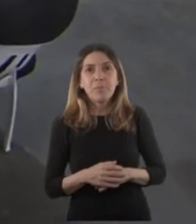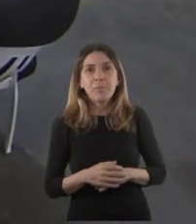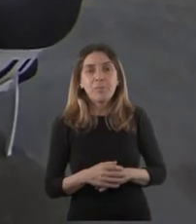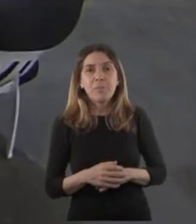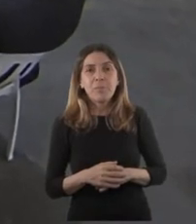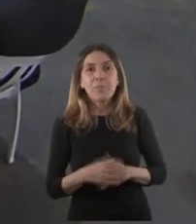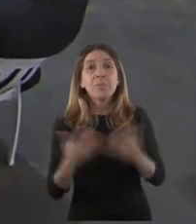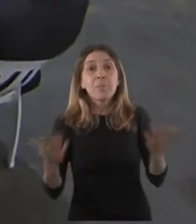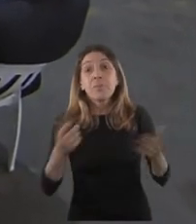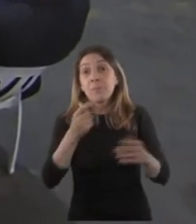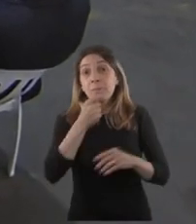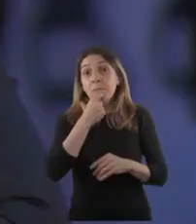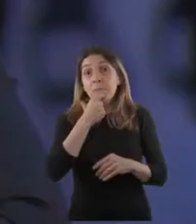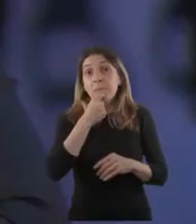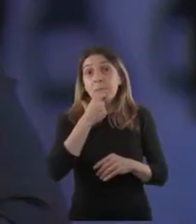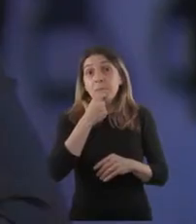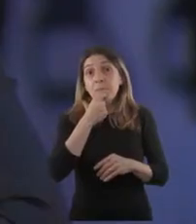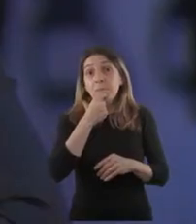cuando se fue